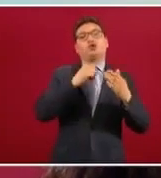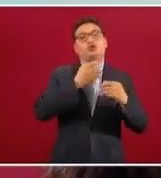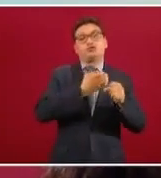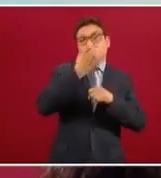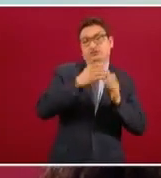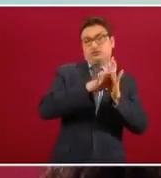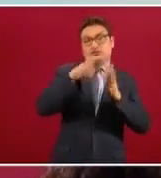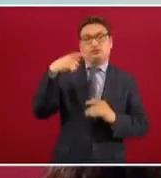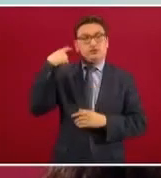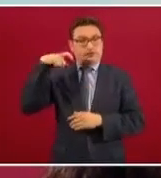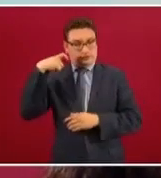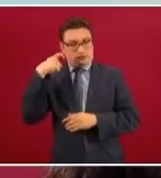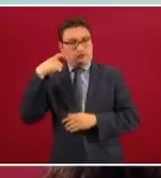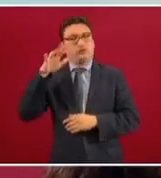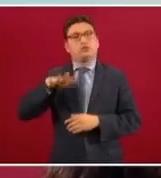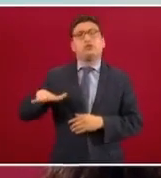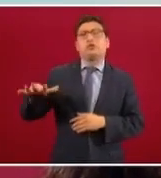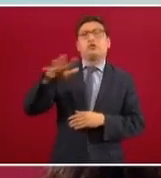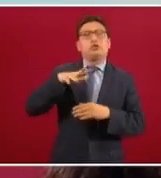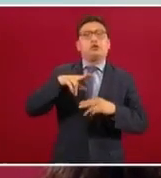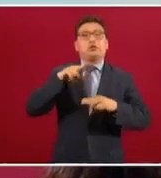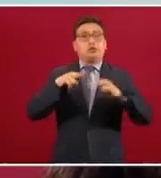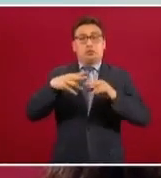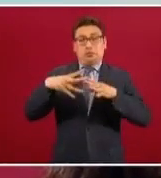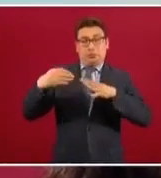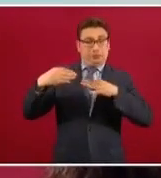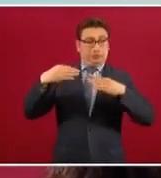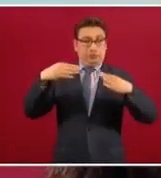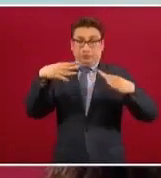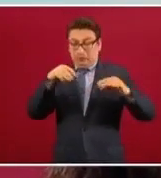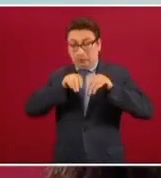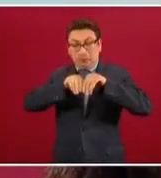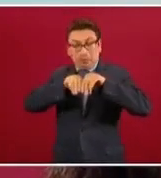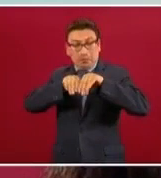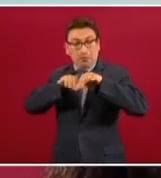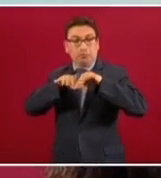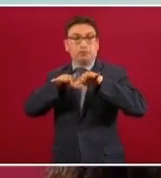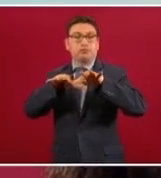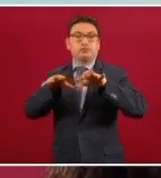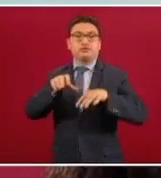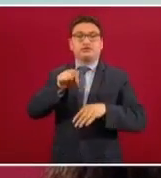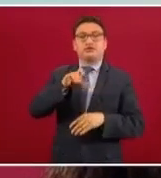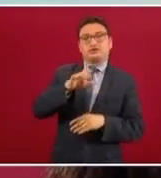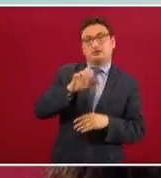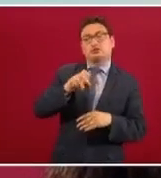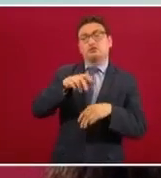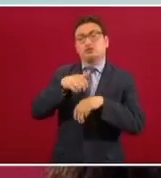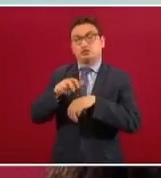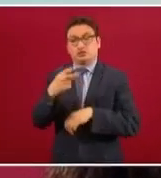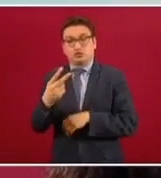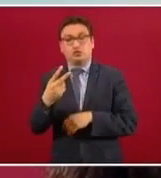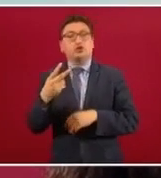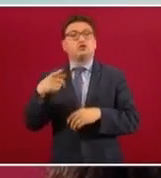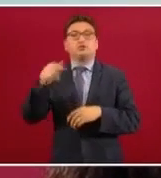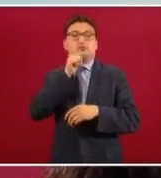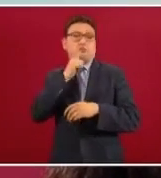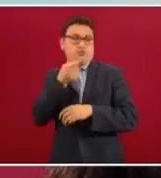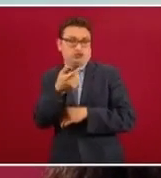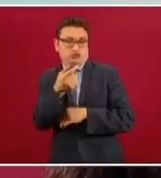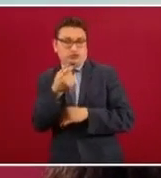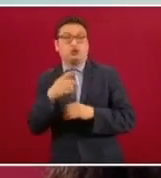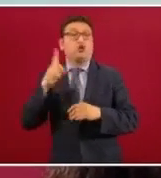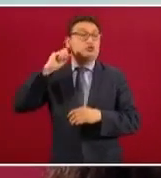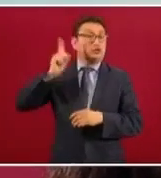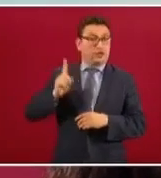ejemplo Querétaro, vemos que todavía la proporción de de SARS-CoV-2 es muy pequeña, o Zacatecas